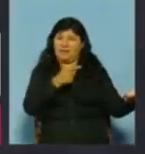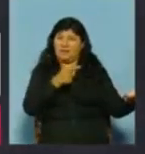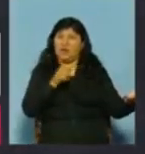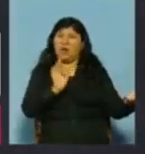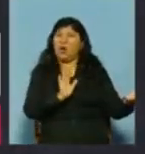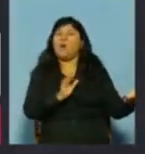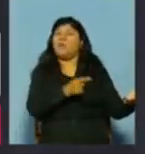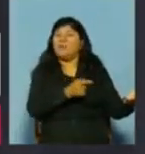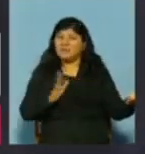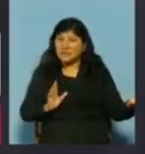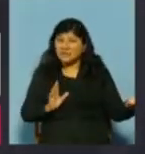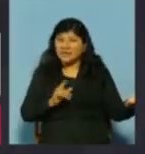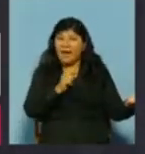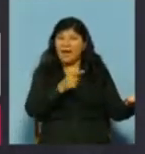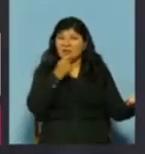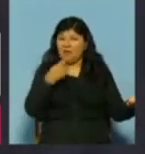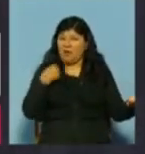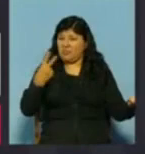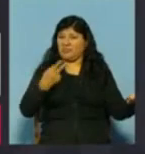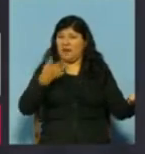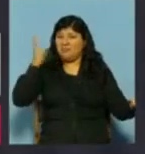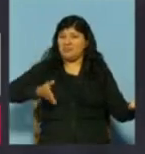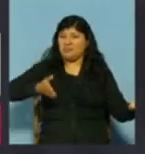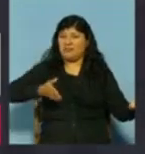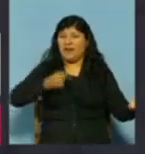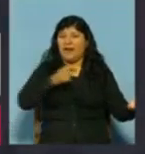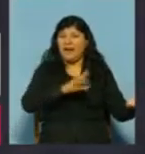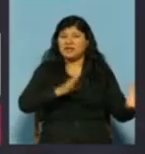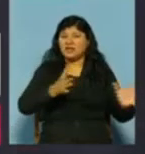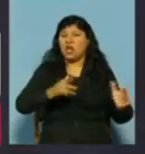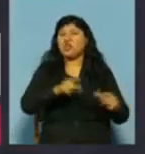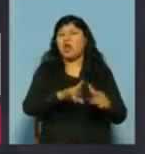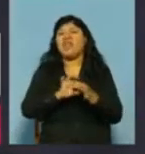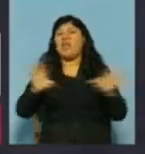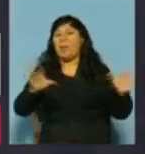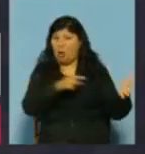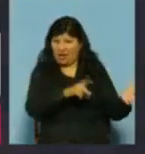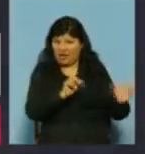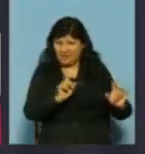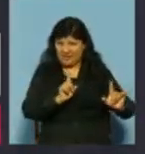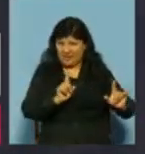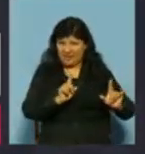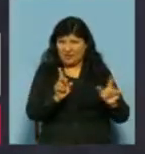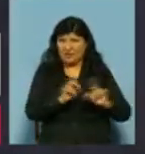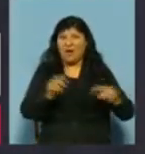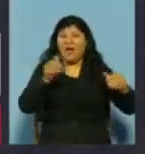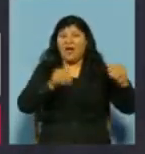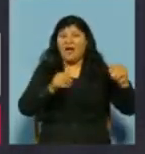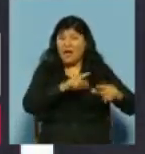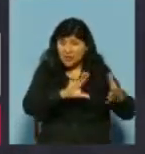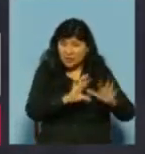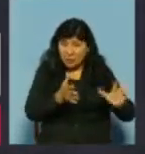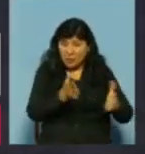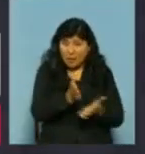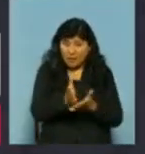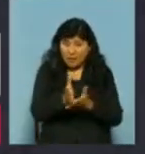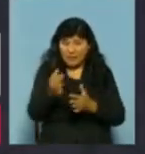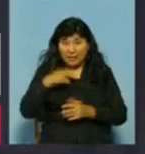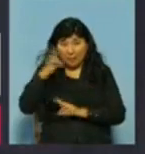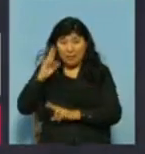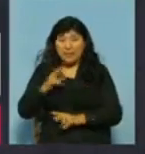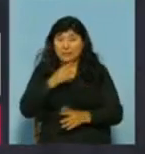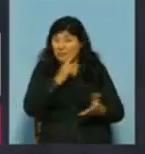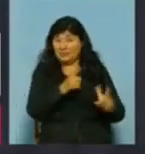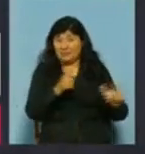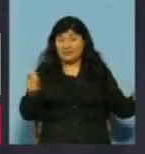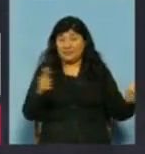autoritarismo. Eso no es una democracia. Eso no es propio de un sistema democrático. Cuando hay un régimen